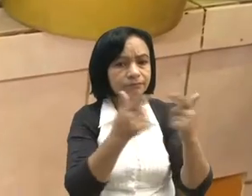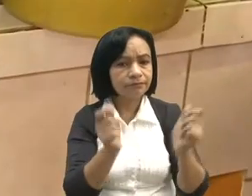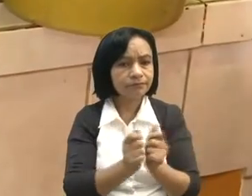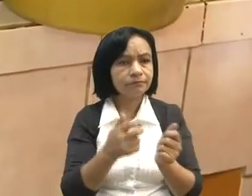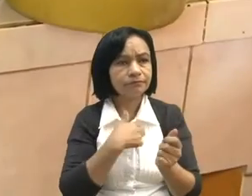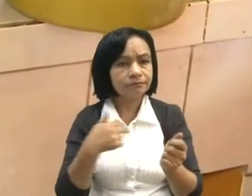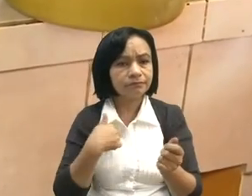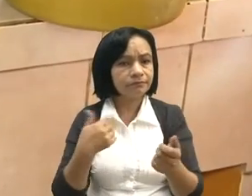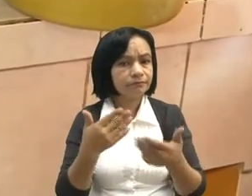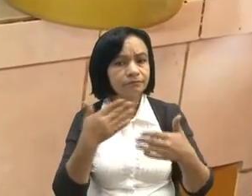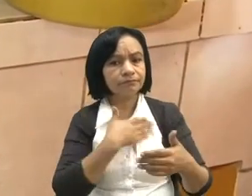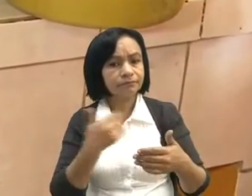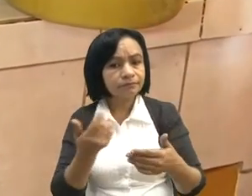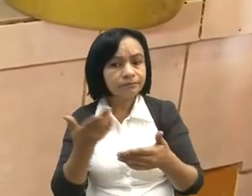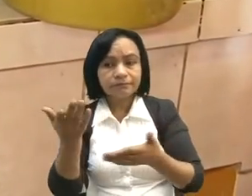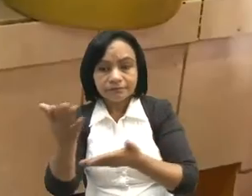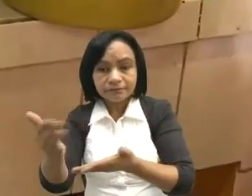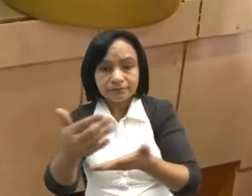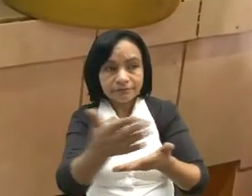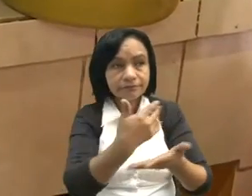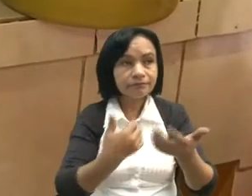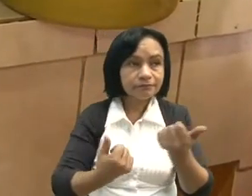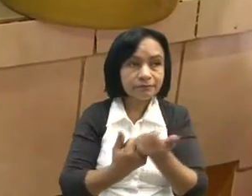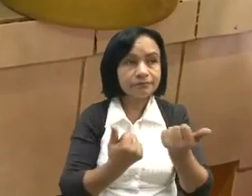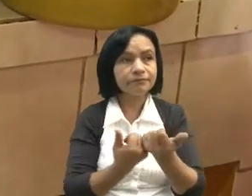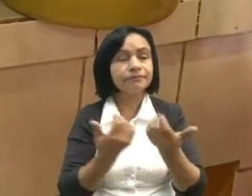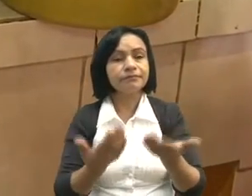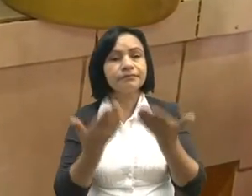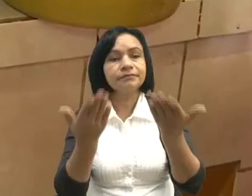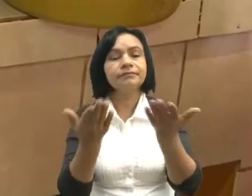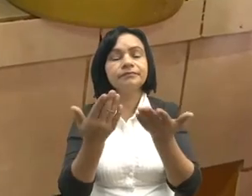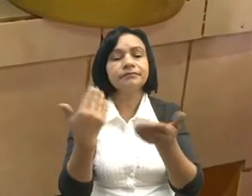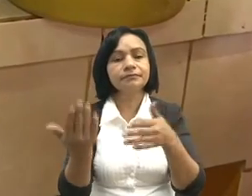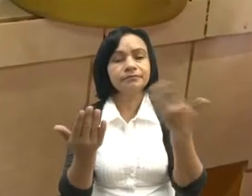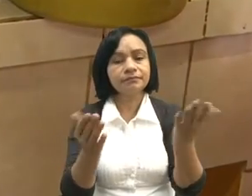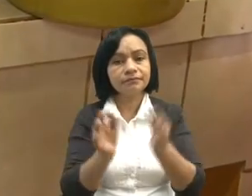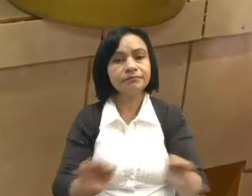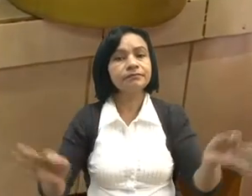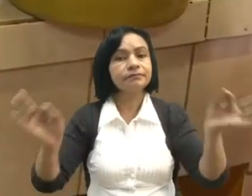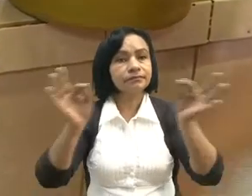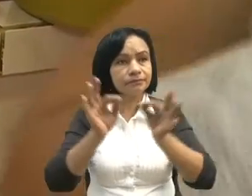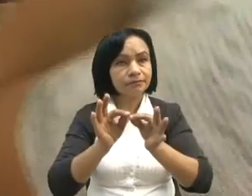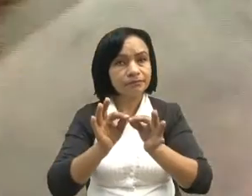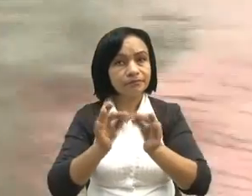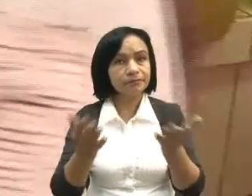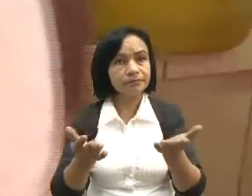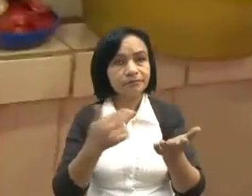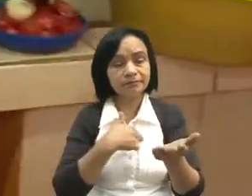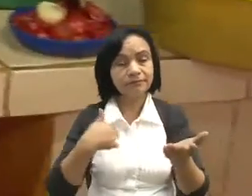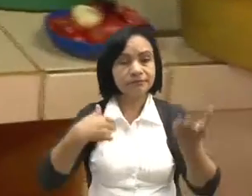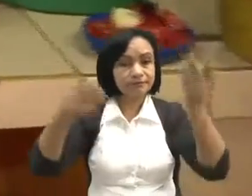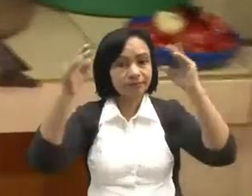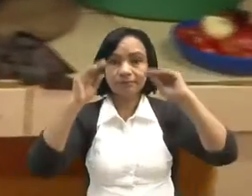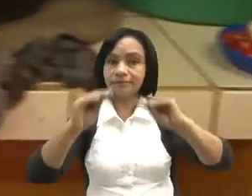para obtener una mejorita, para ponerle un complemento. ¿Cuán importante ese aspecto que yo creo que también es